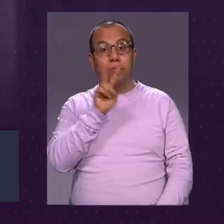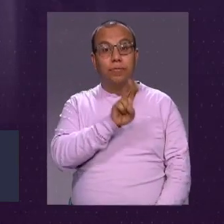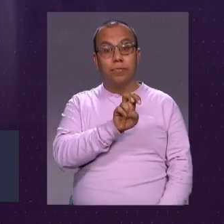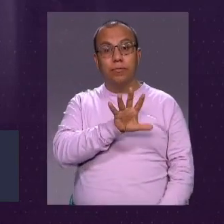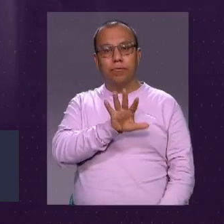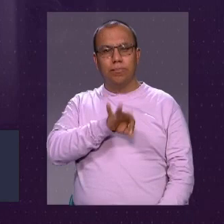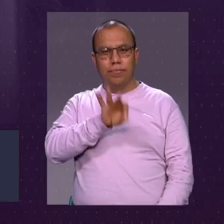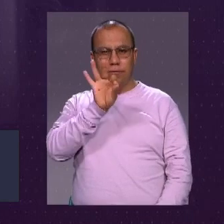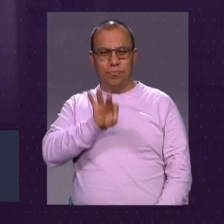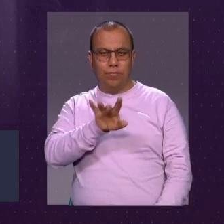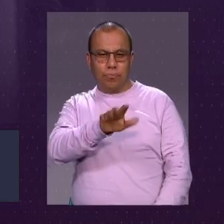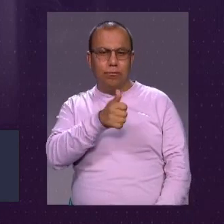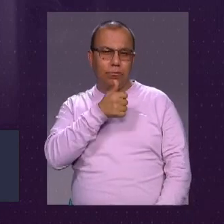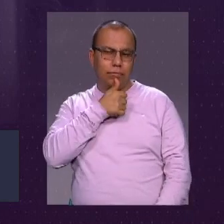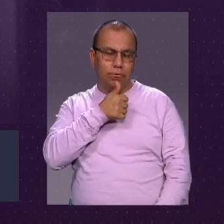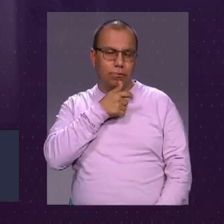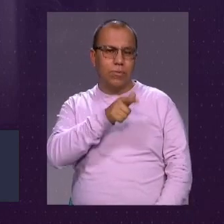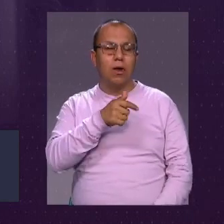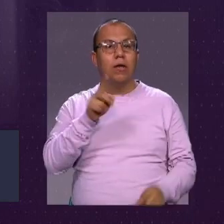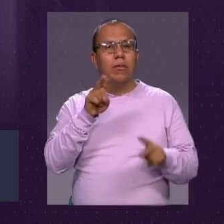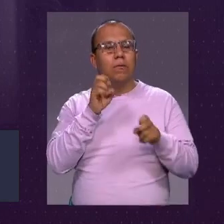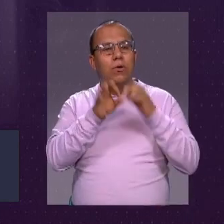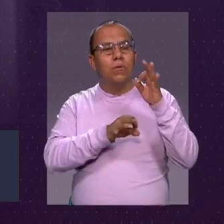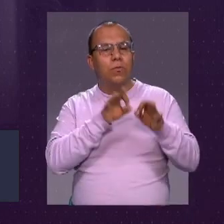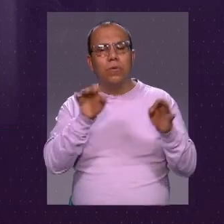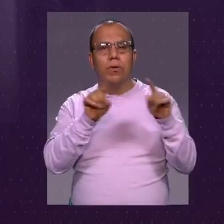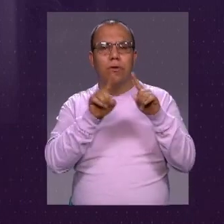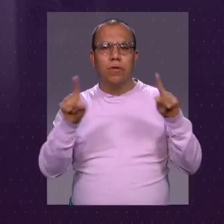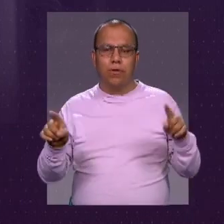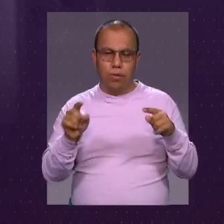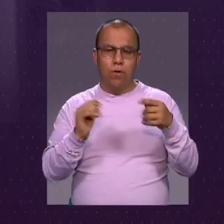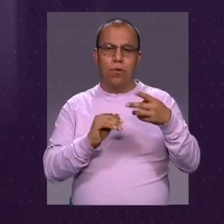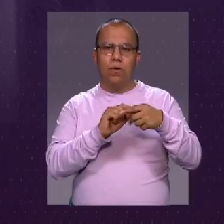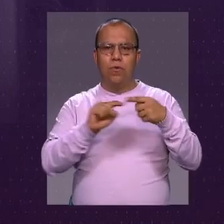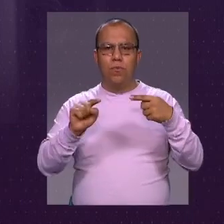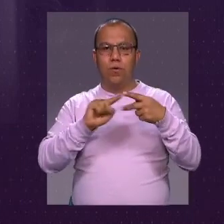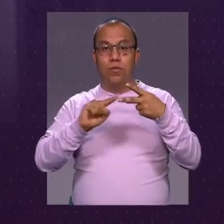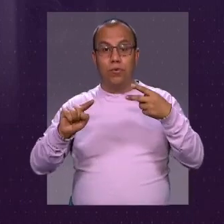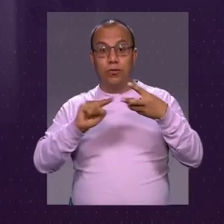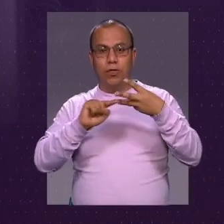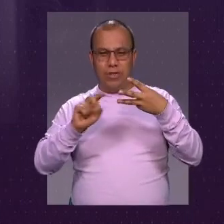75% del consumo diario de este recurso se da en los estratos 1, 2 y 3.